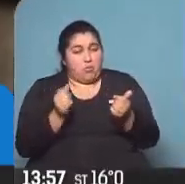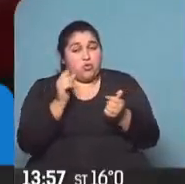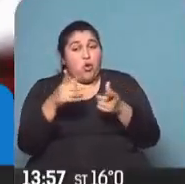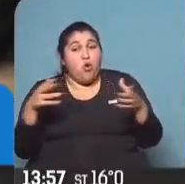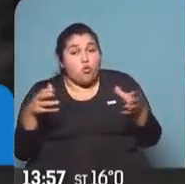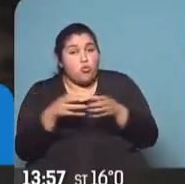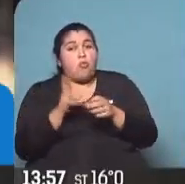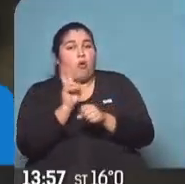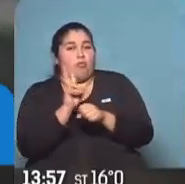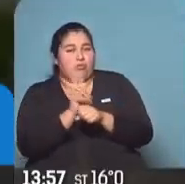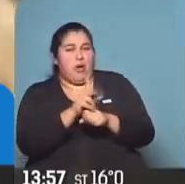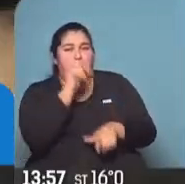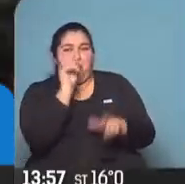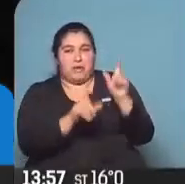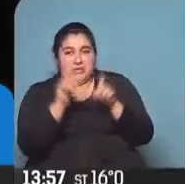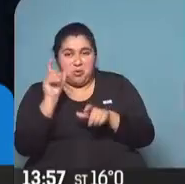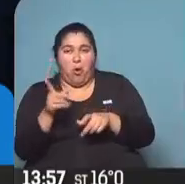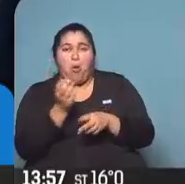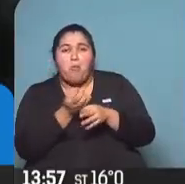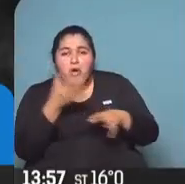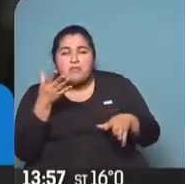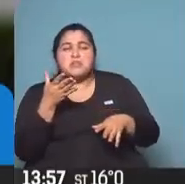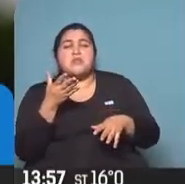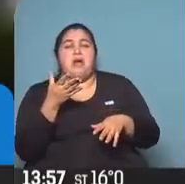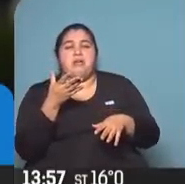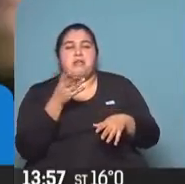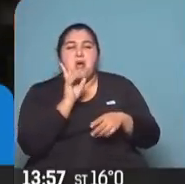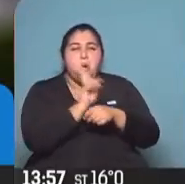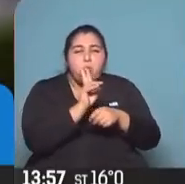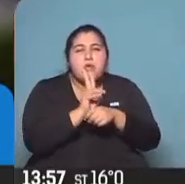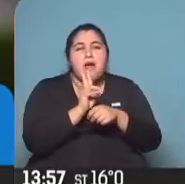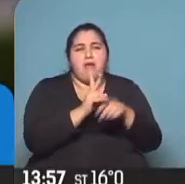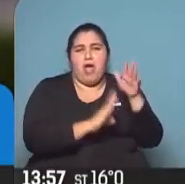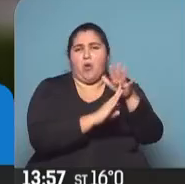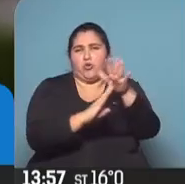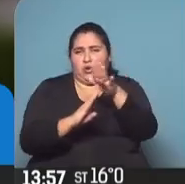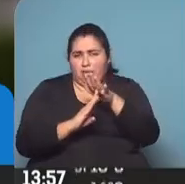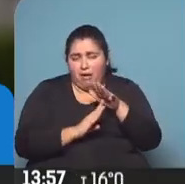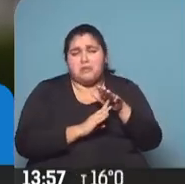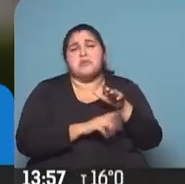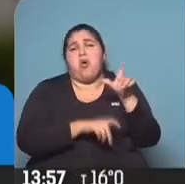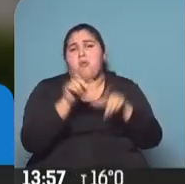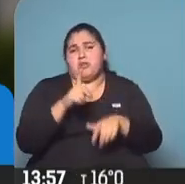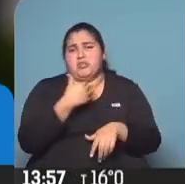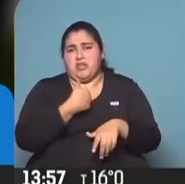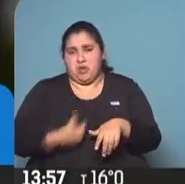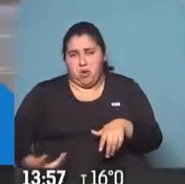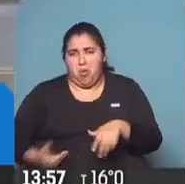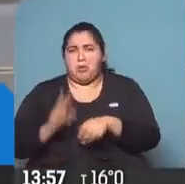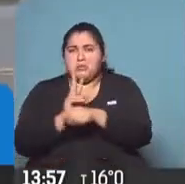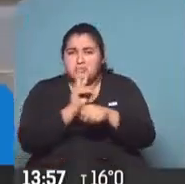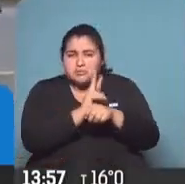de protección de personas y sionistas dedicados a la custodia de mandatarios y funcionarios de gobierno los incentivos